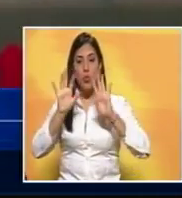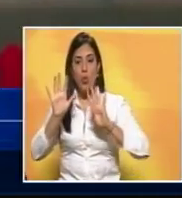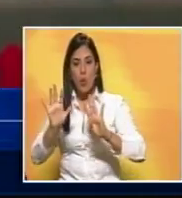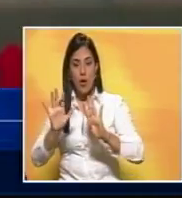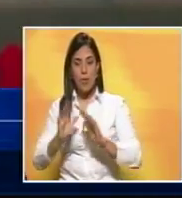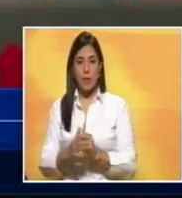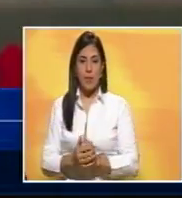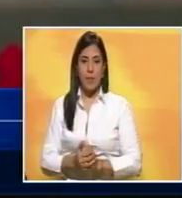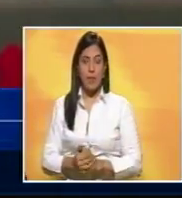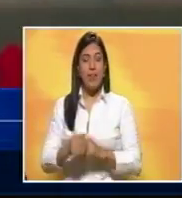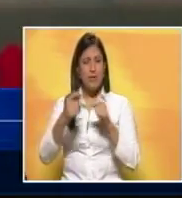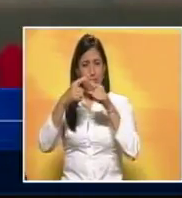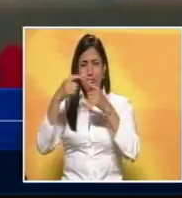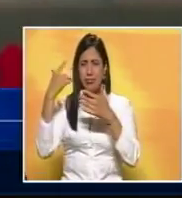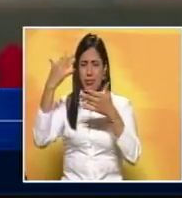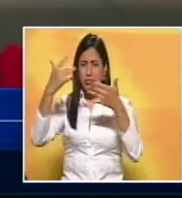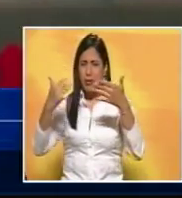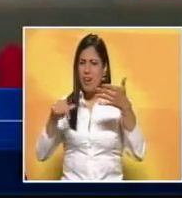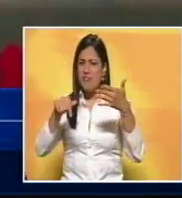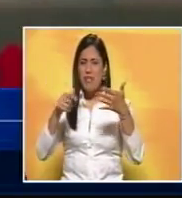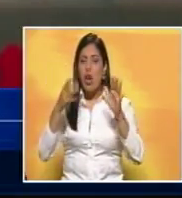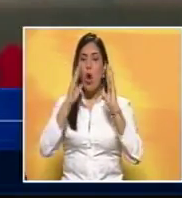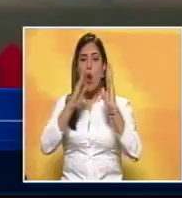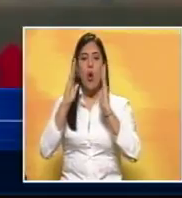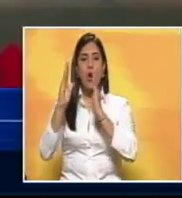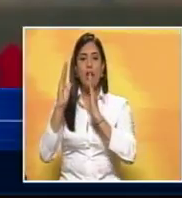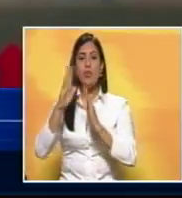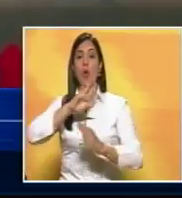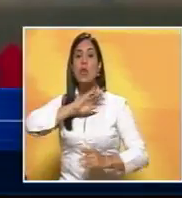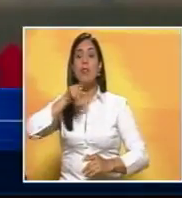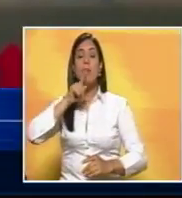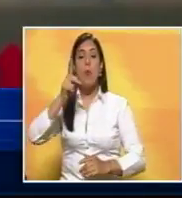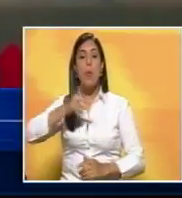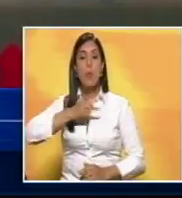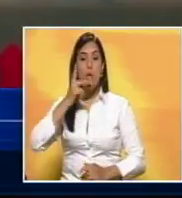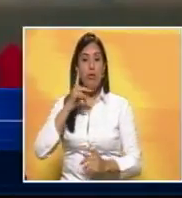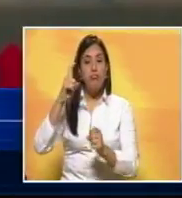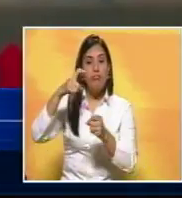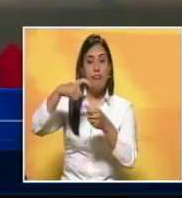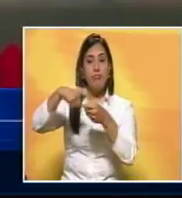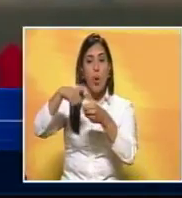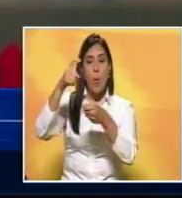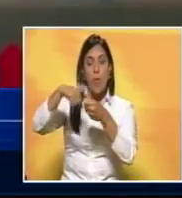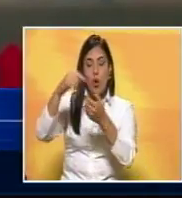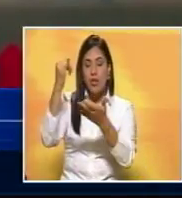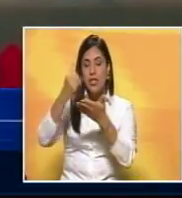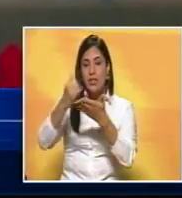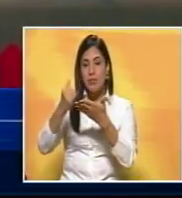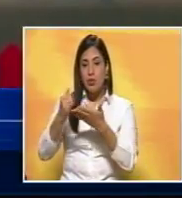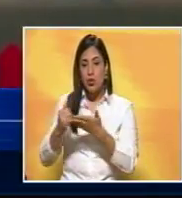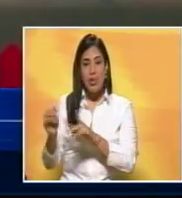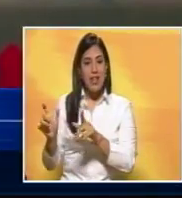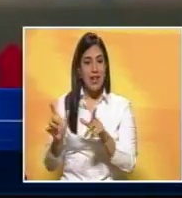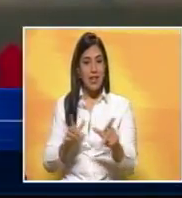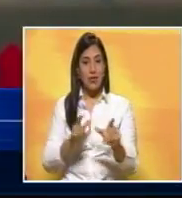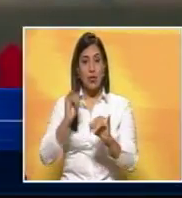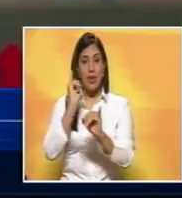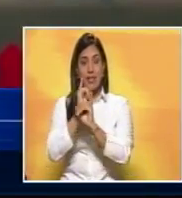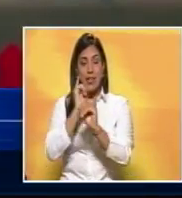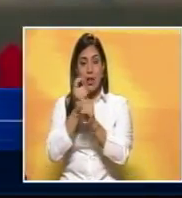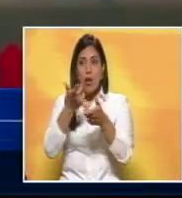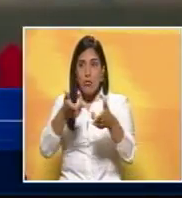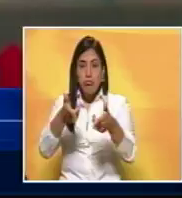89. Estas son las organizaciones con fines políticos que hasta el momento tienen en el